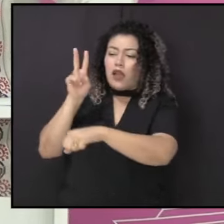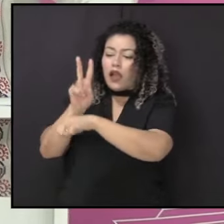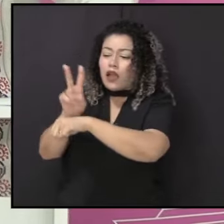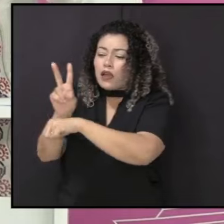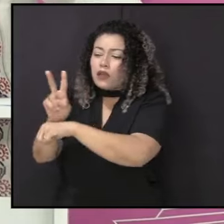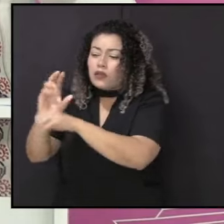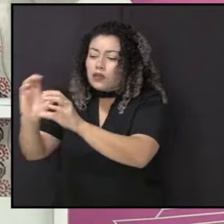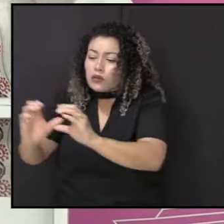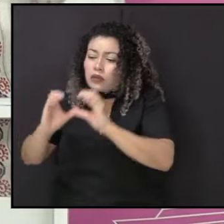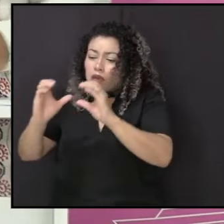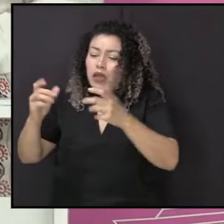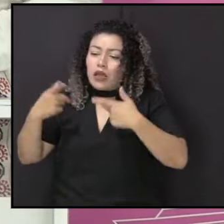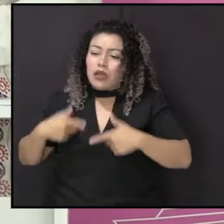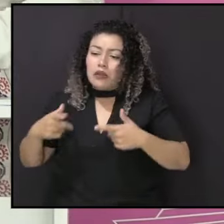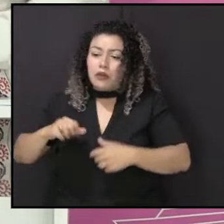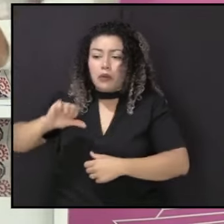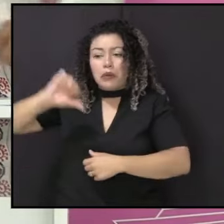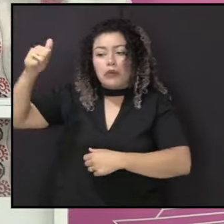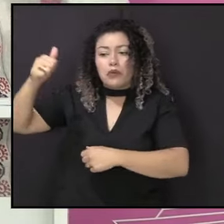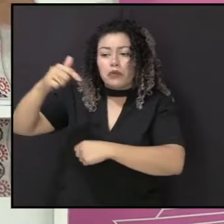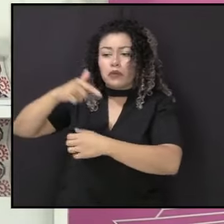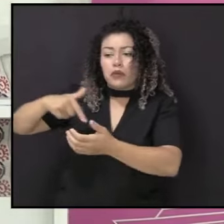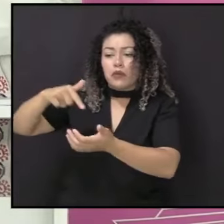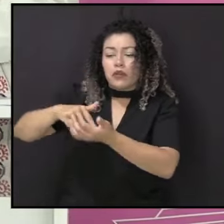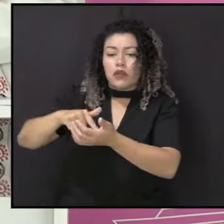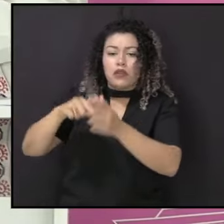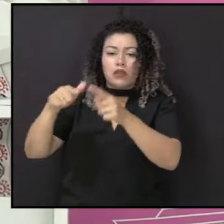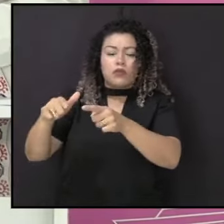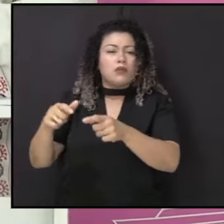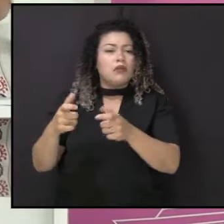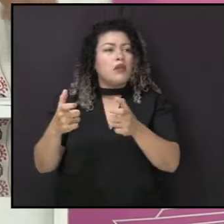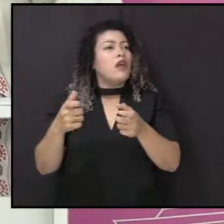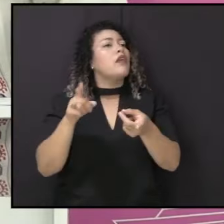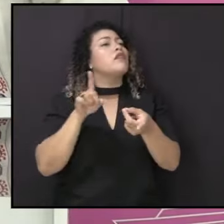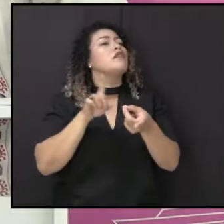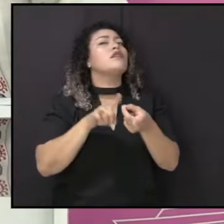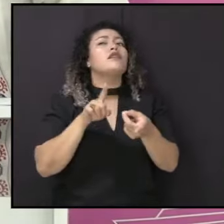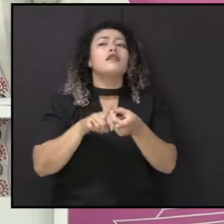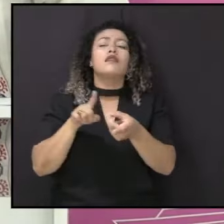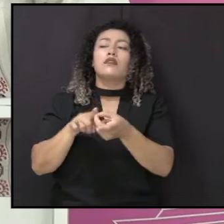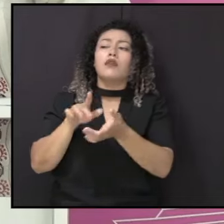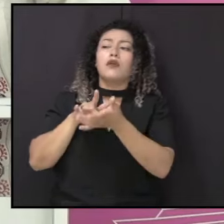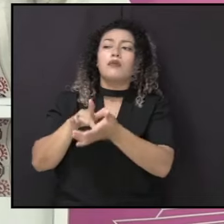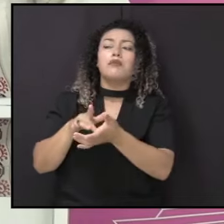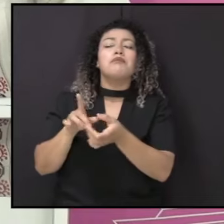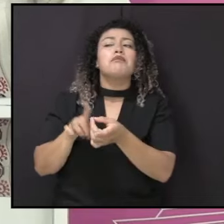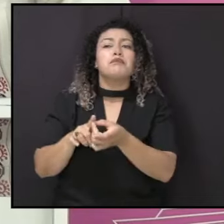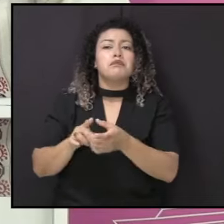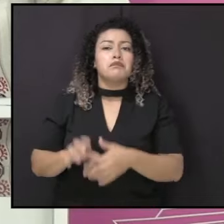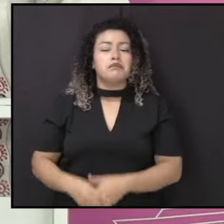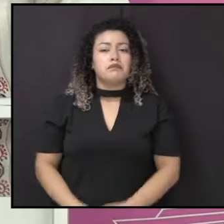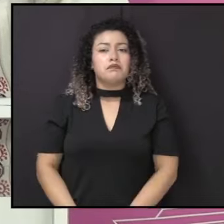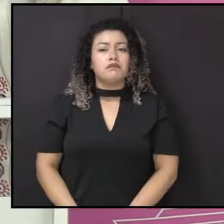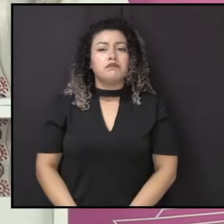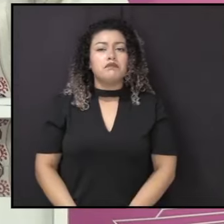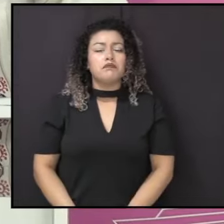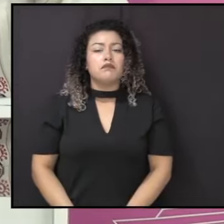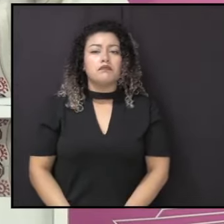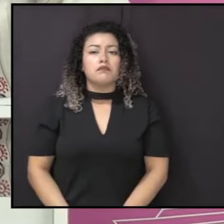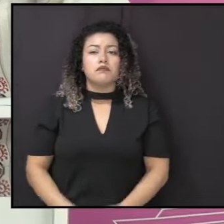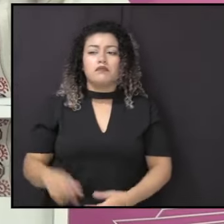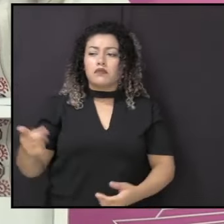un presupuesto para sobre esta casa. ¿De dónde saldría este presupuesto? Y una pregunta rápida sobre la constancia migratoria temporal,